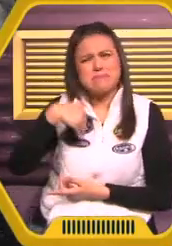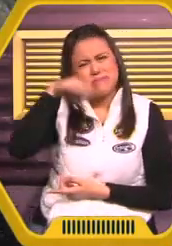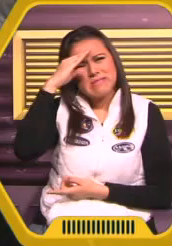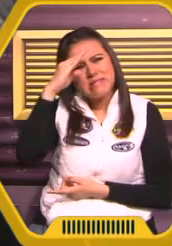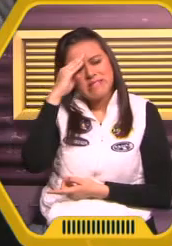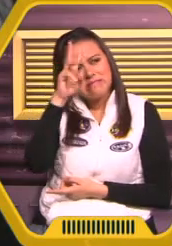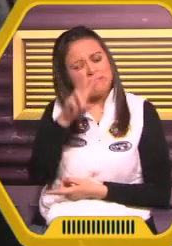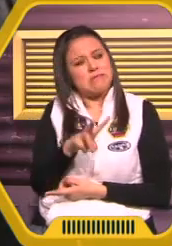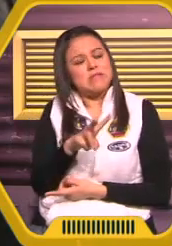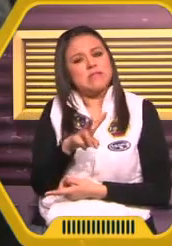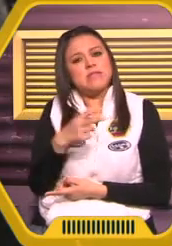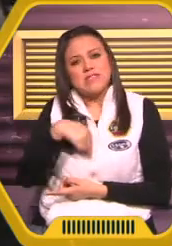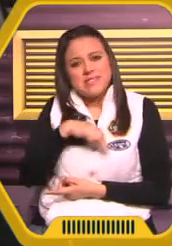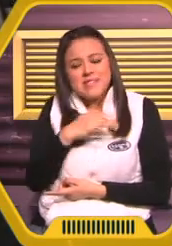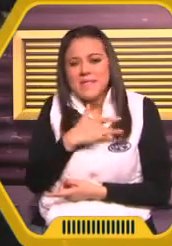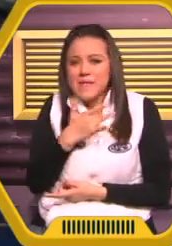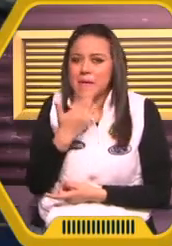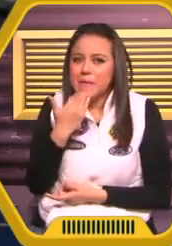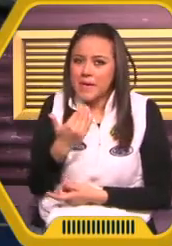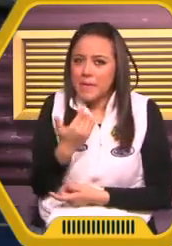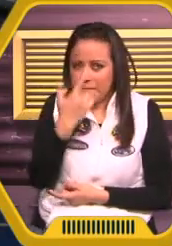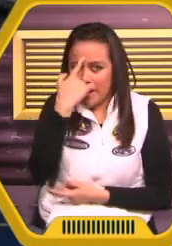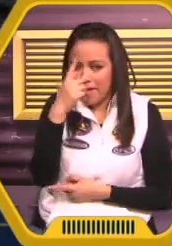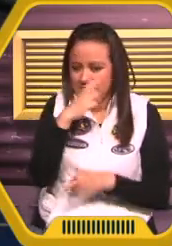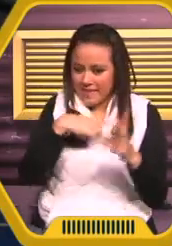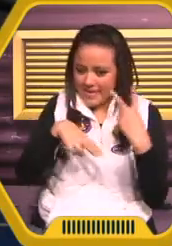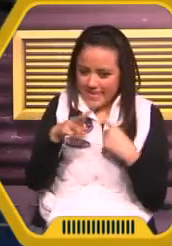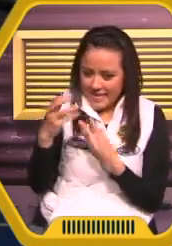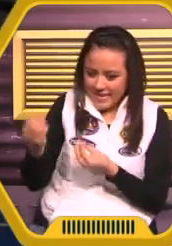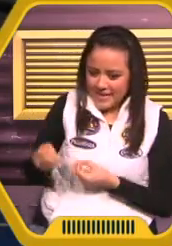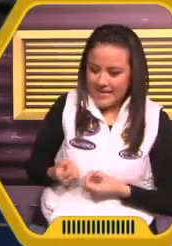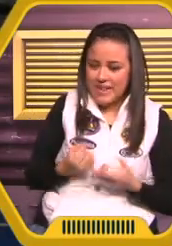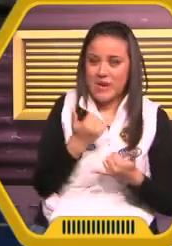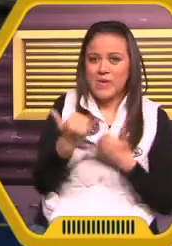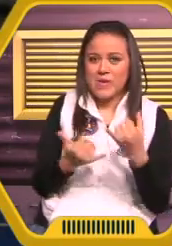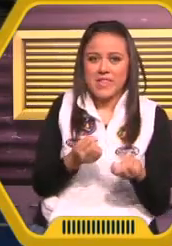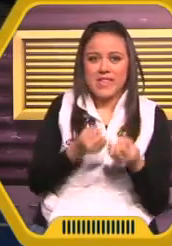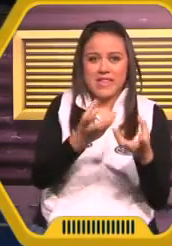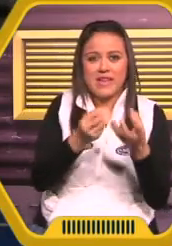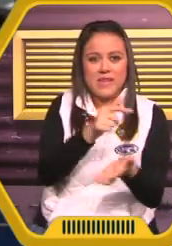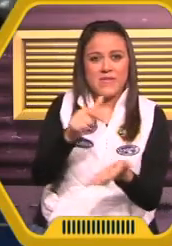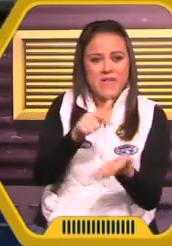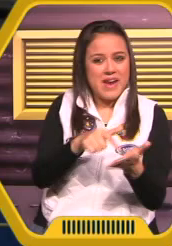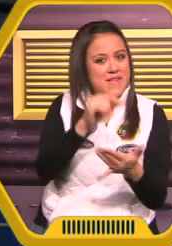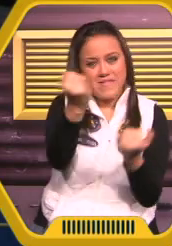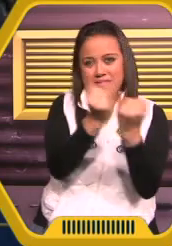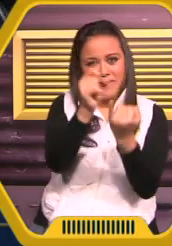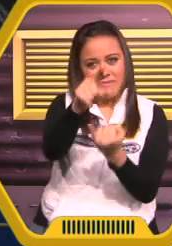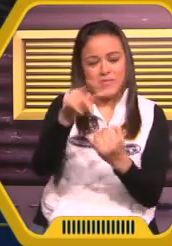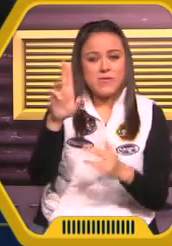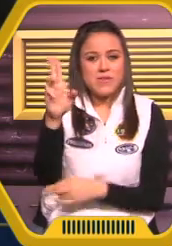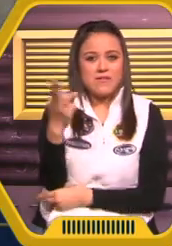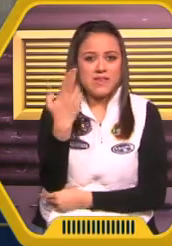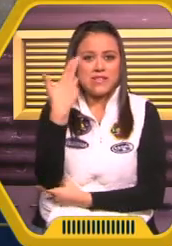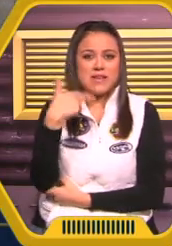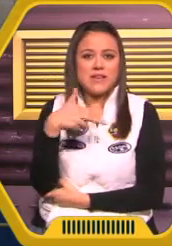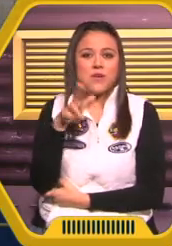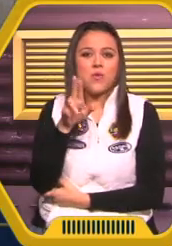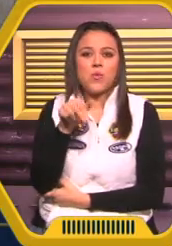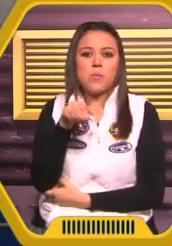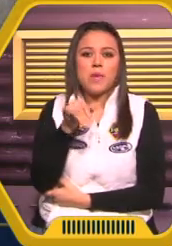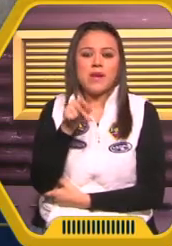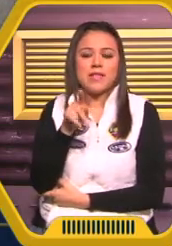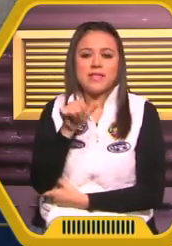y es algo que debe de alentarnos para poder venir traer nuestro juguete al contenedor, así como lo están haciendo por parte de Universidad